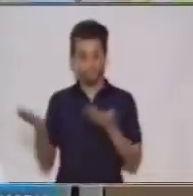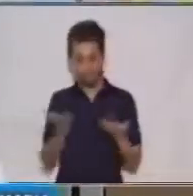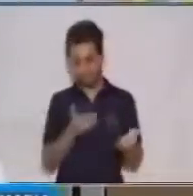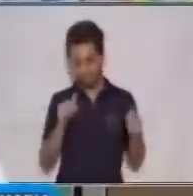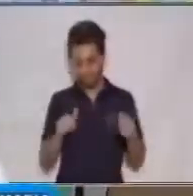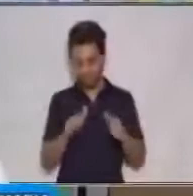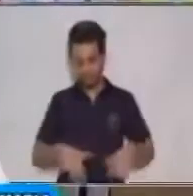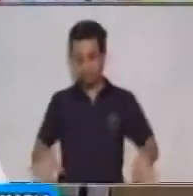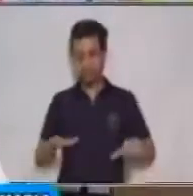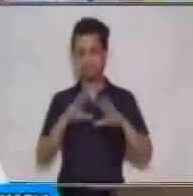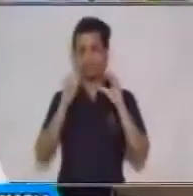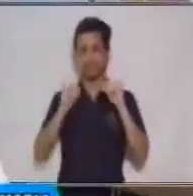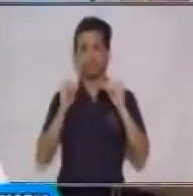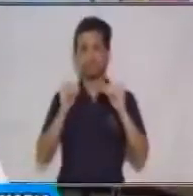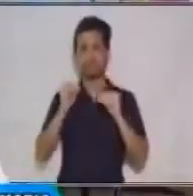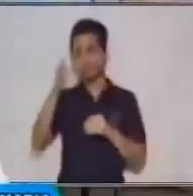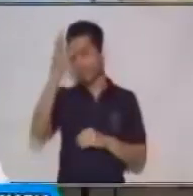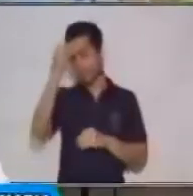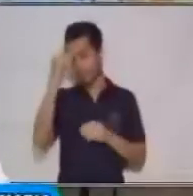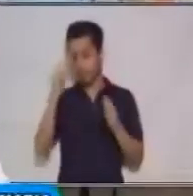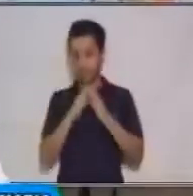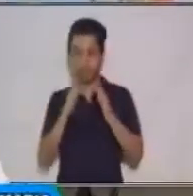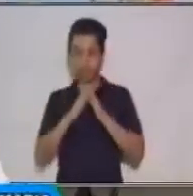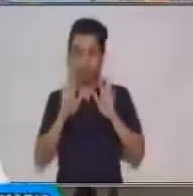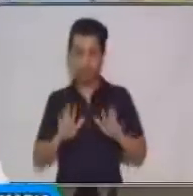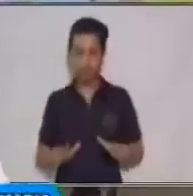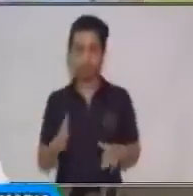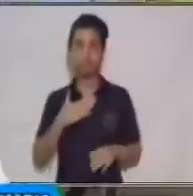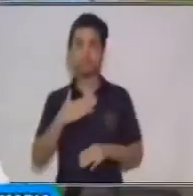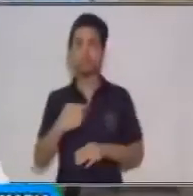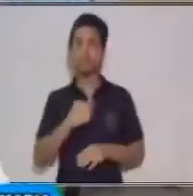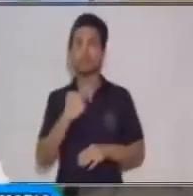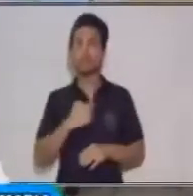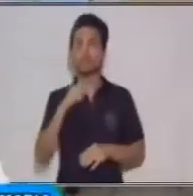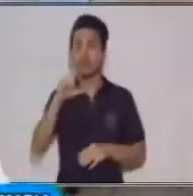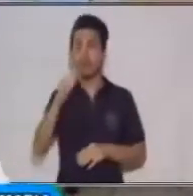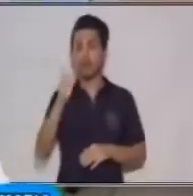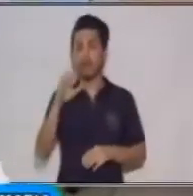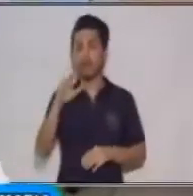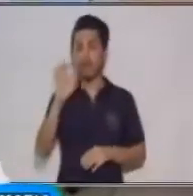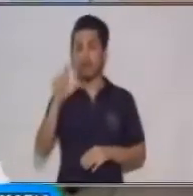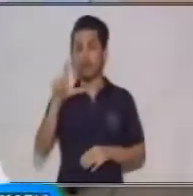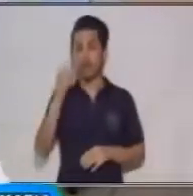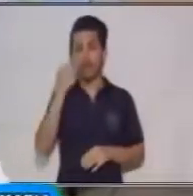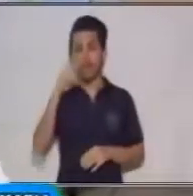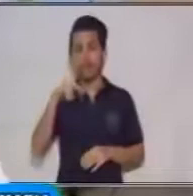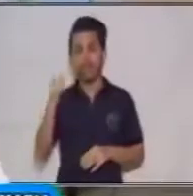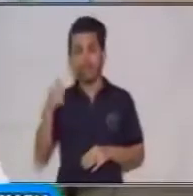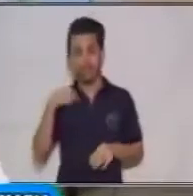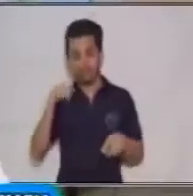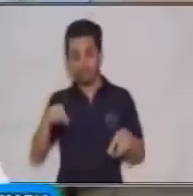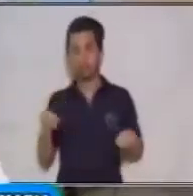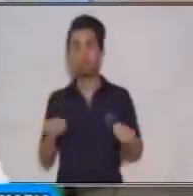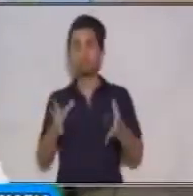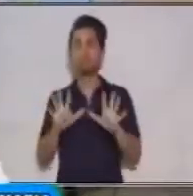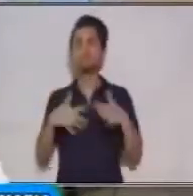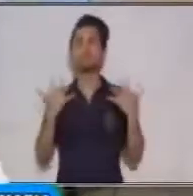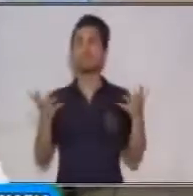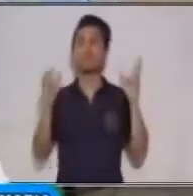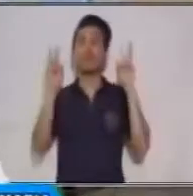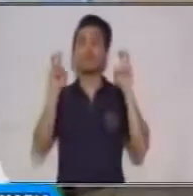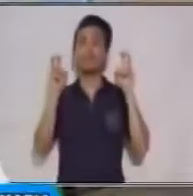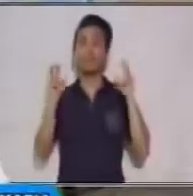Bienvenido a este espacio educativo Aprendo en Casa. Soy Carolina Espósito y en esta oportunidad desarrollaré el